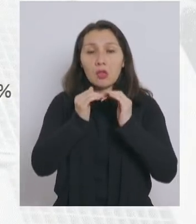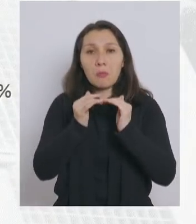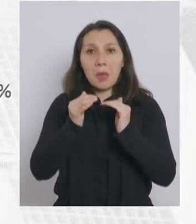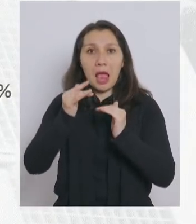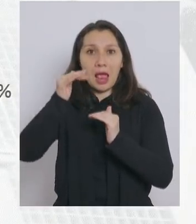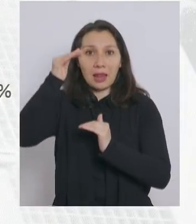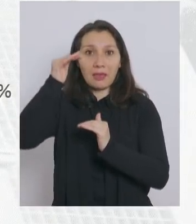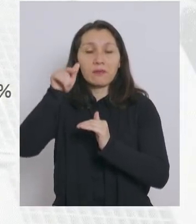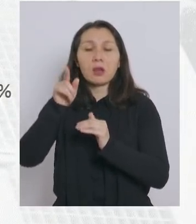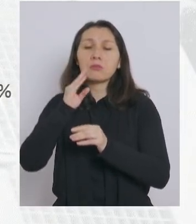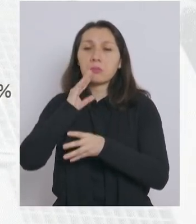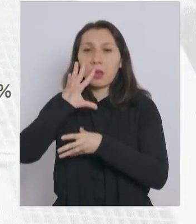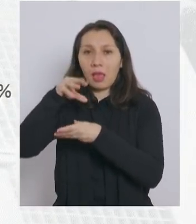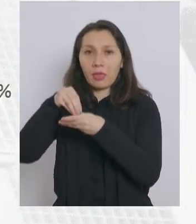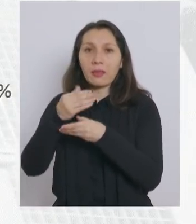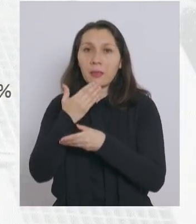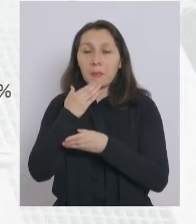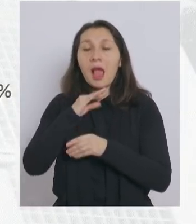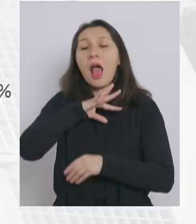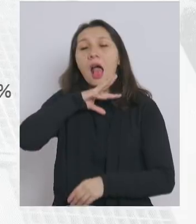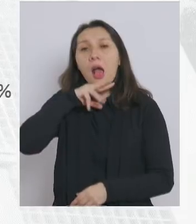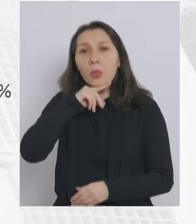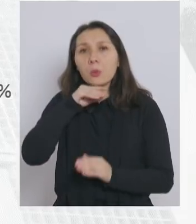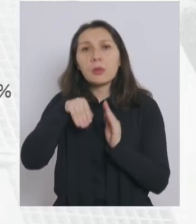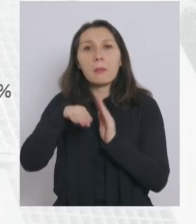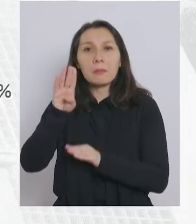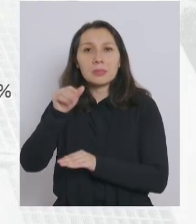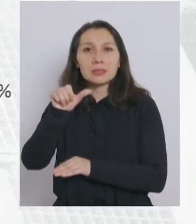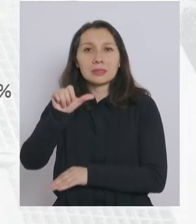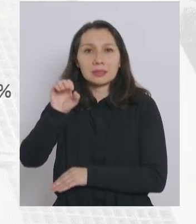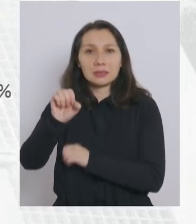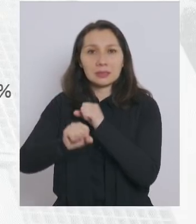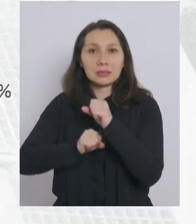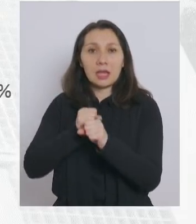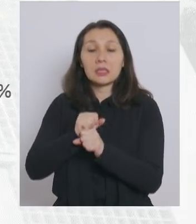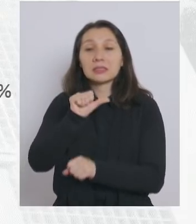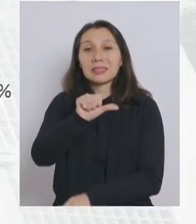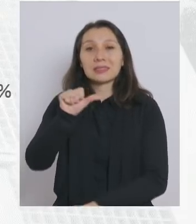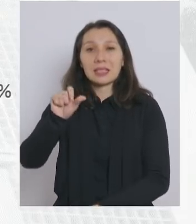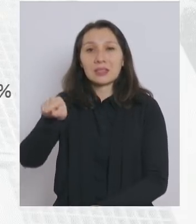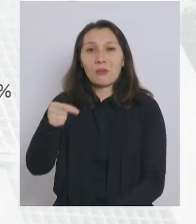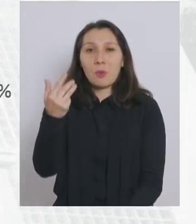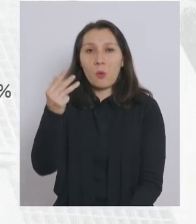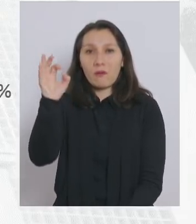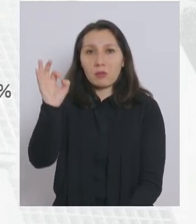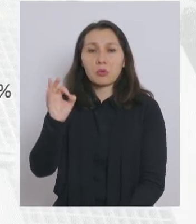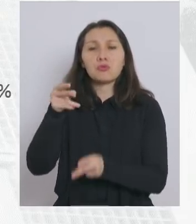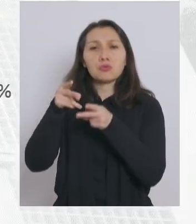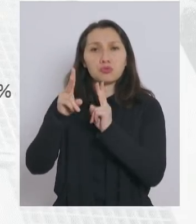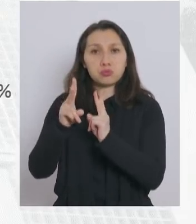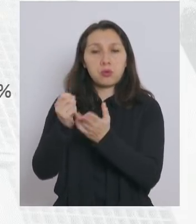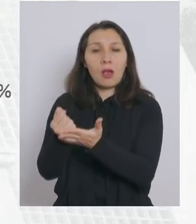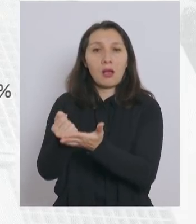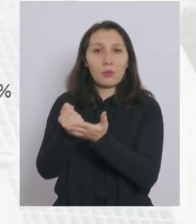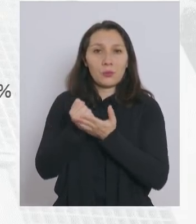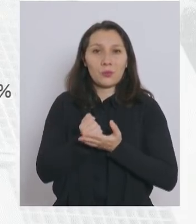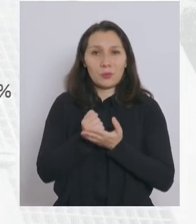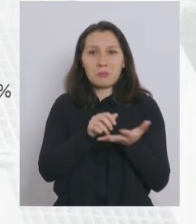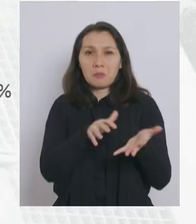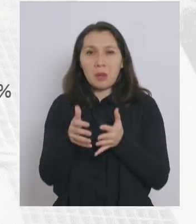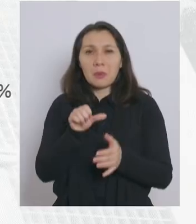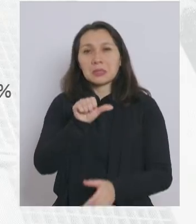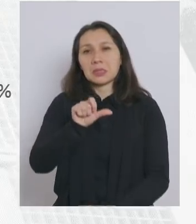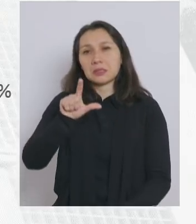más, incluidos también adultos mayores de 60 años, fue de un 66,9%. O sea, eso quiere decir alrededor